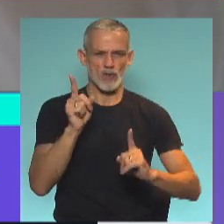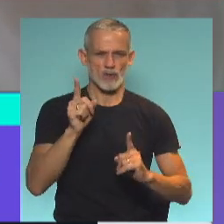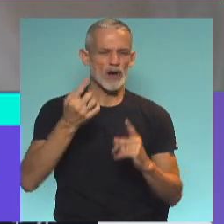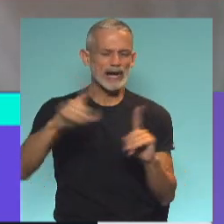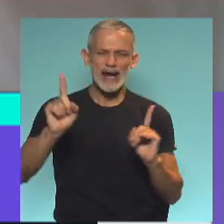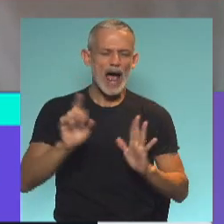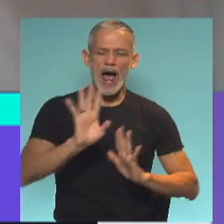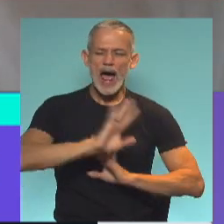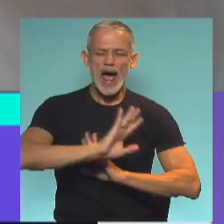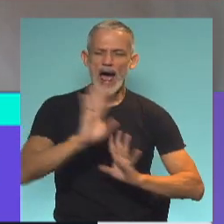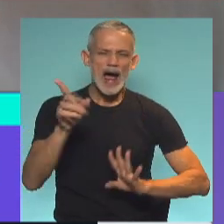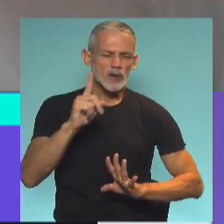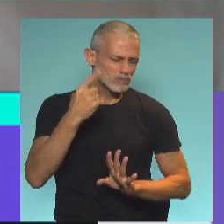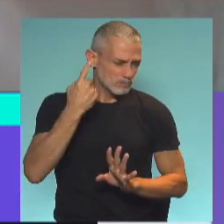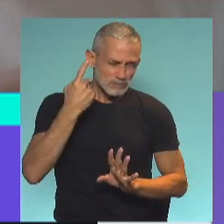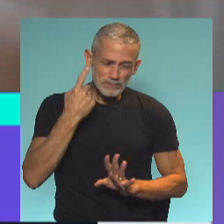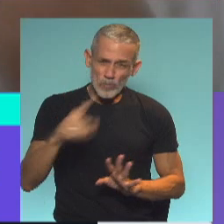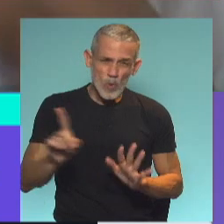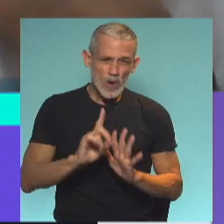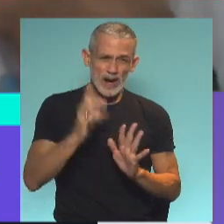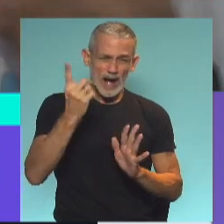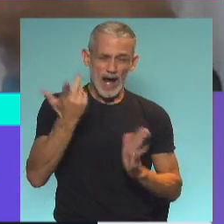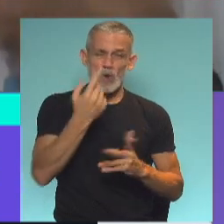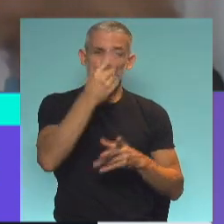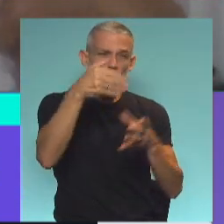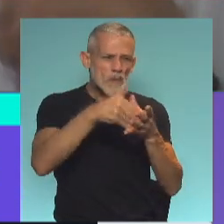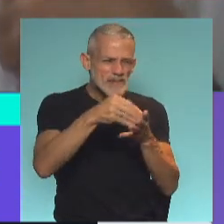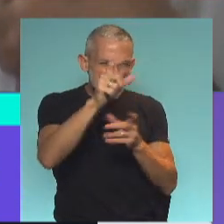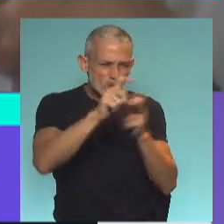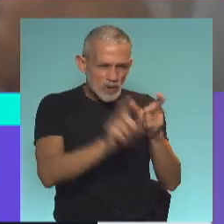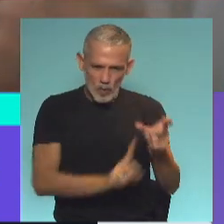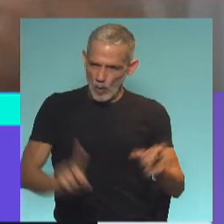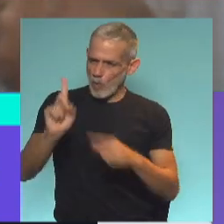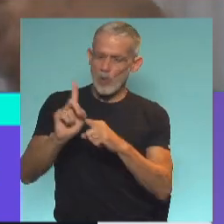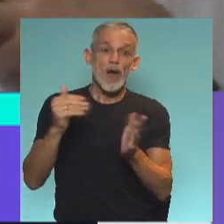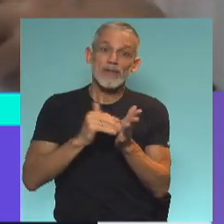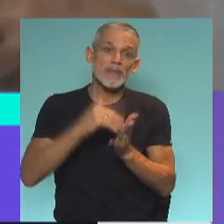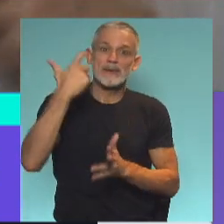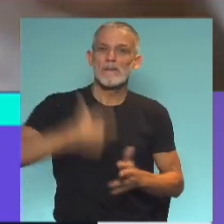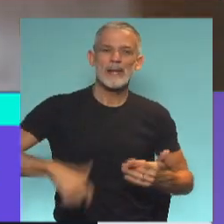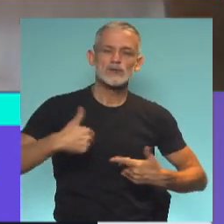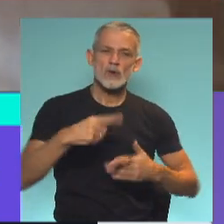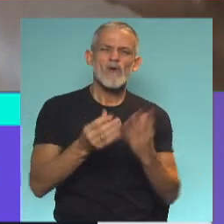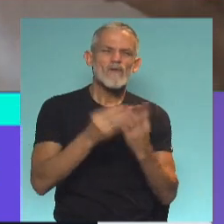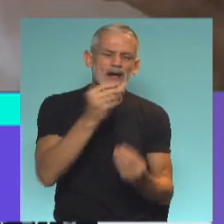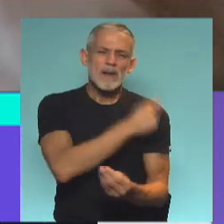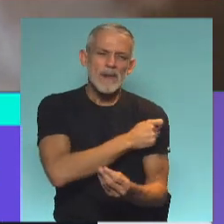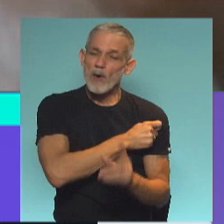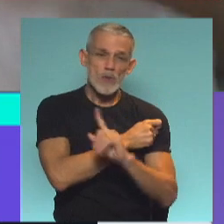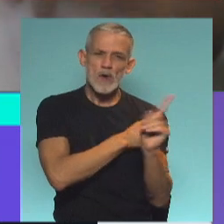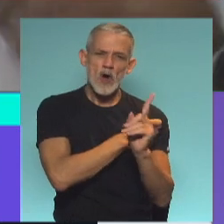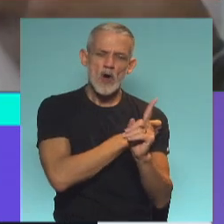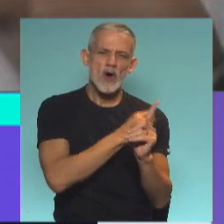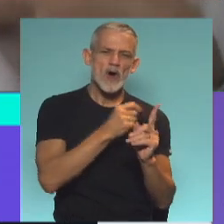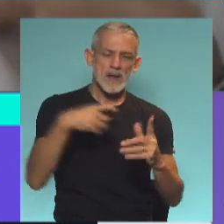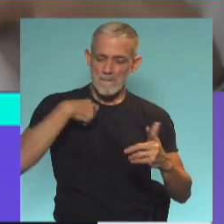que se da de manera inusitada, que tiene que ver con la persona, no tiene que ver con una falla de la vacuna per se. Tiene